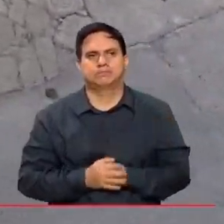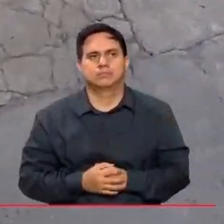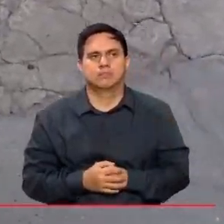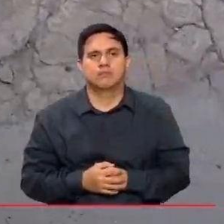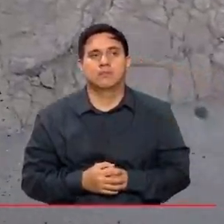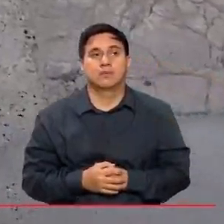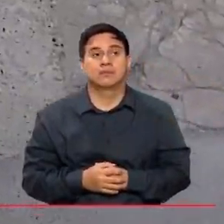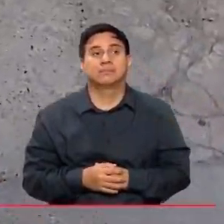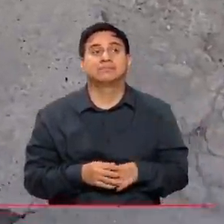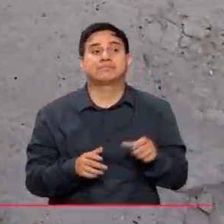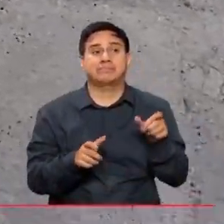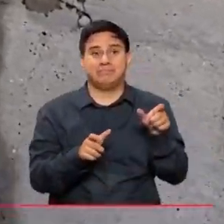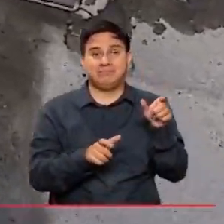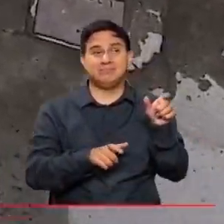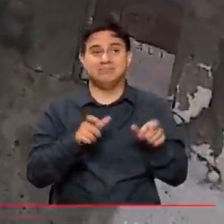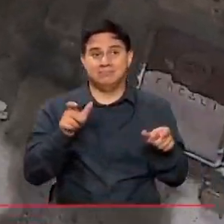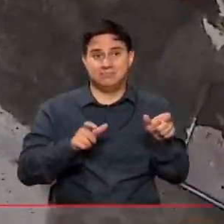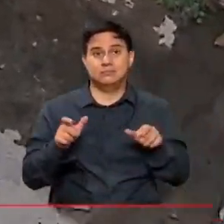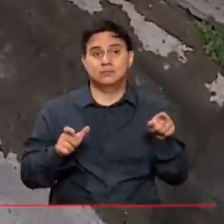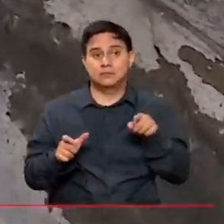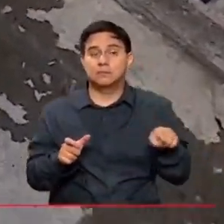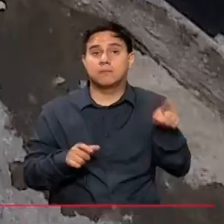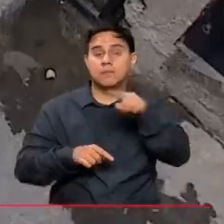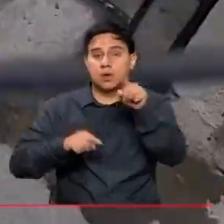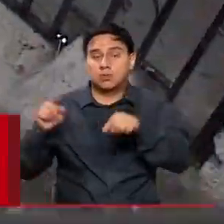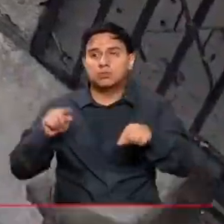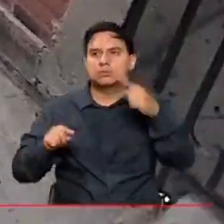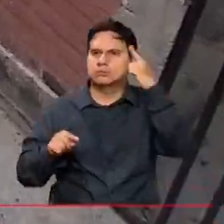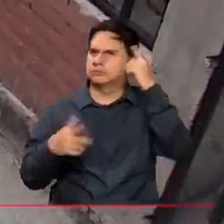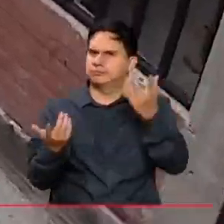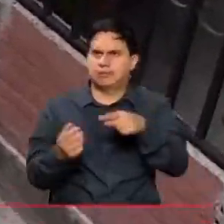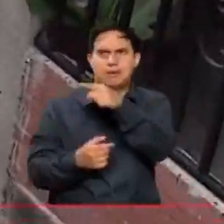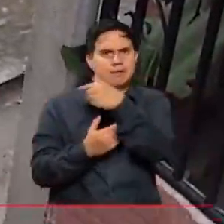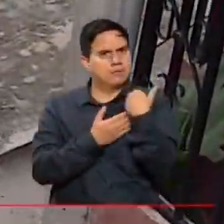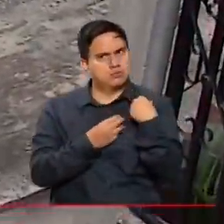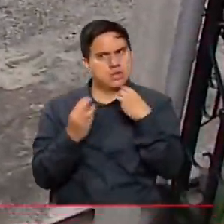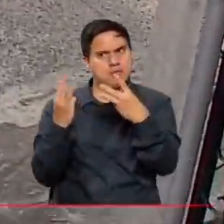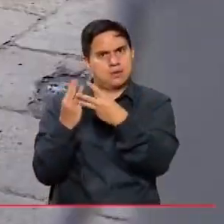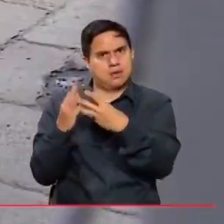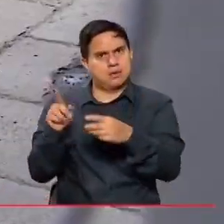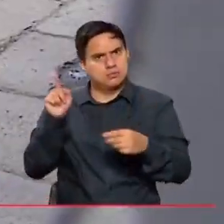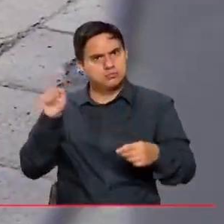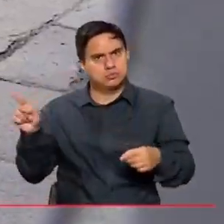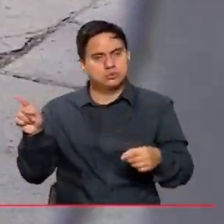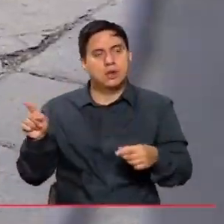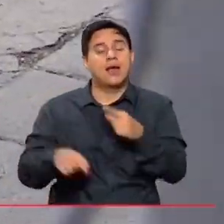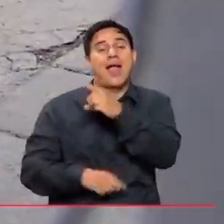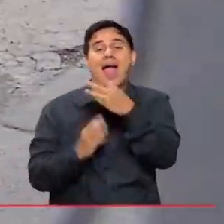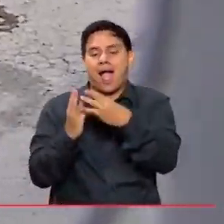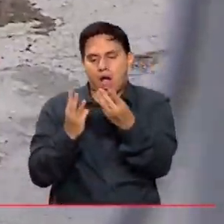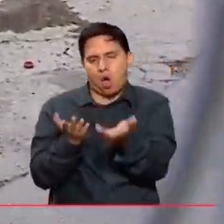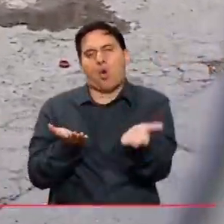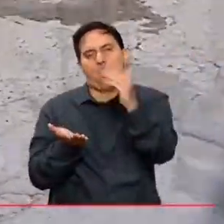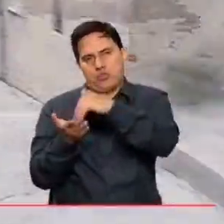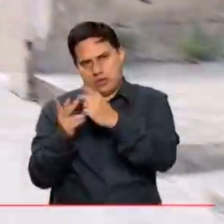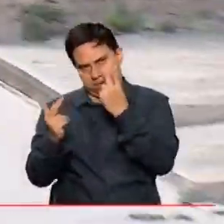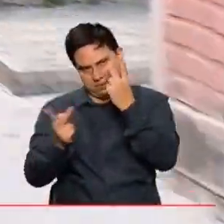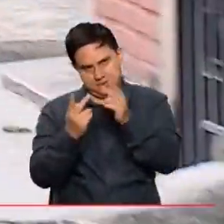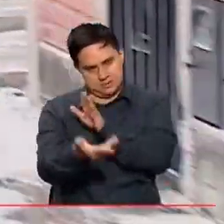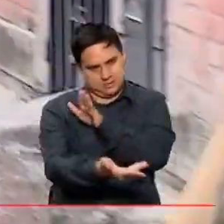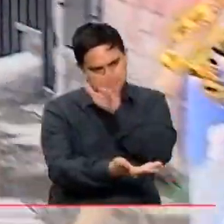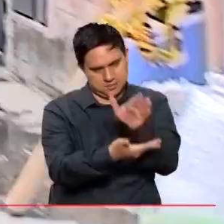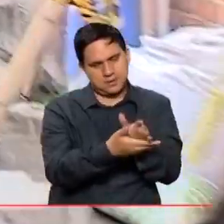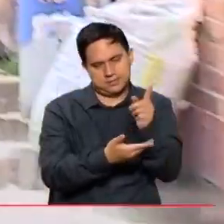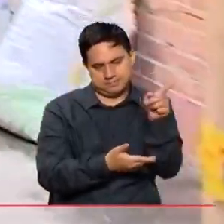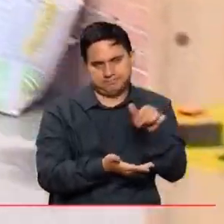sector consideran que el daño sí debe ser atendido por la empresa de servicios públicos, por lo que hoy habrá una nueva visita de Encali al sector.